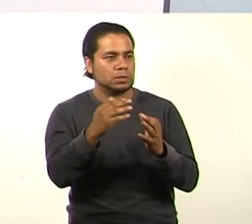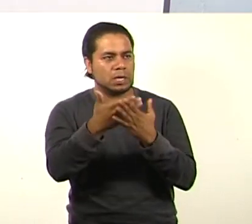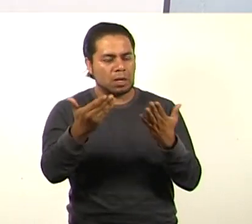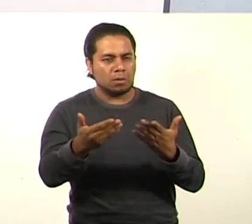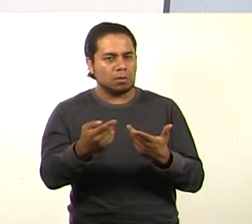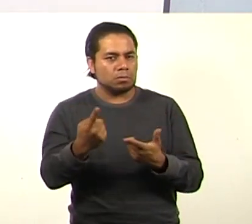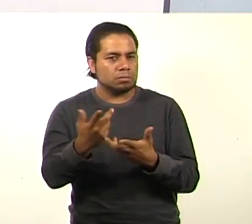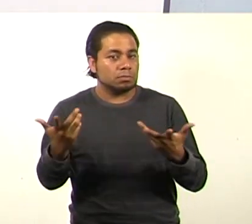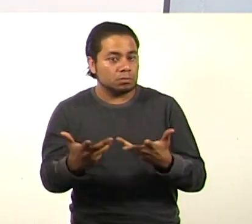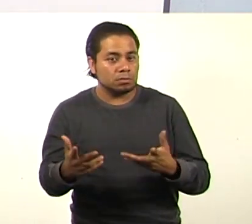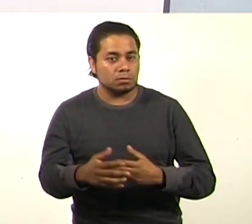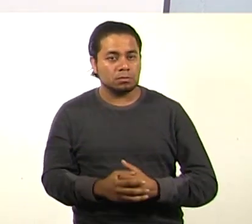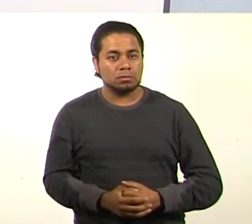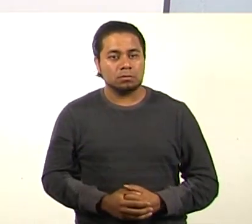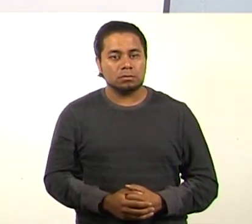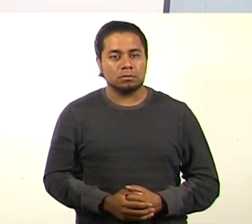hacer?